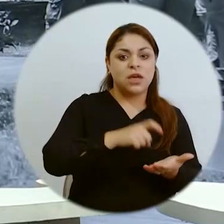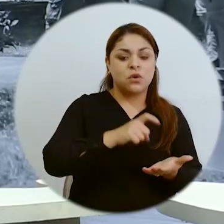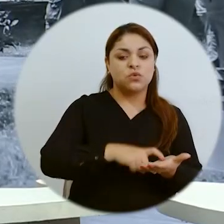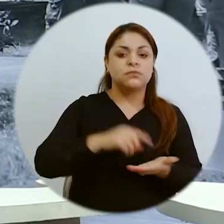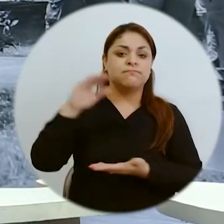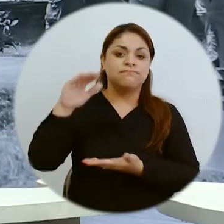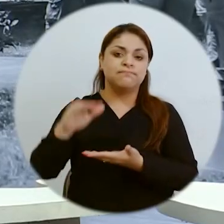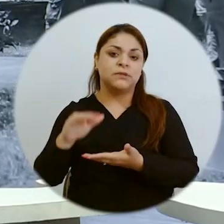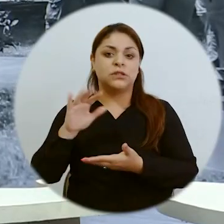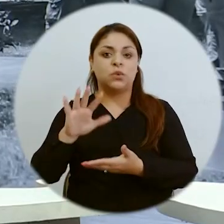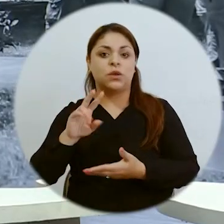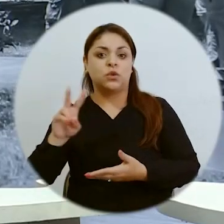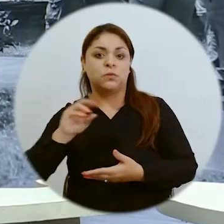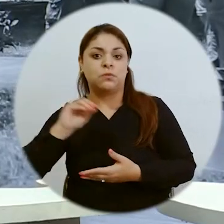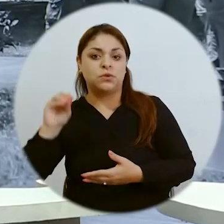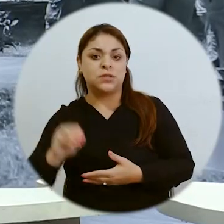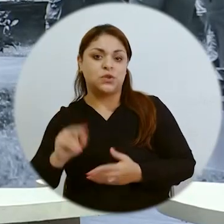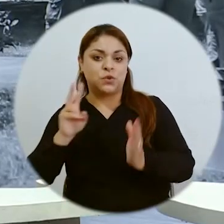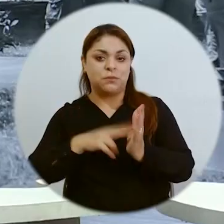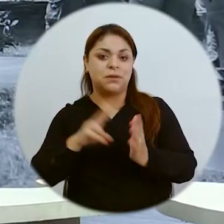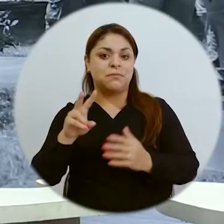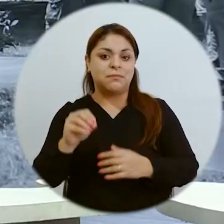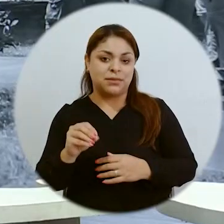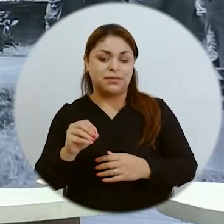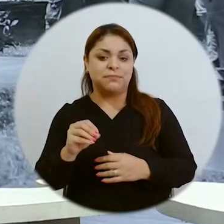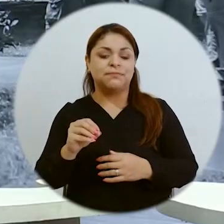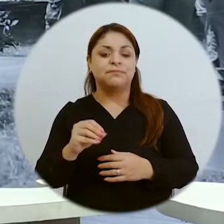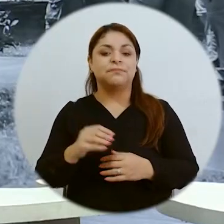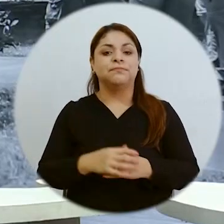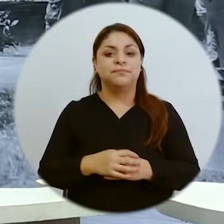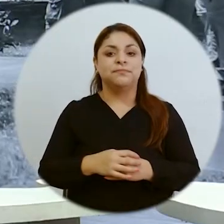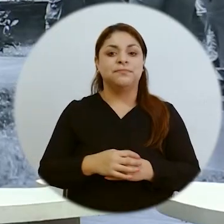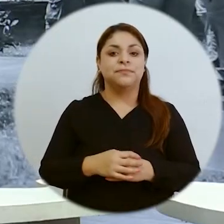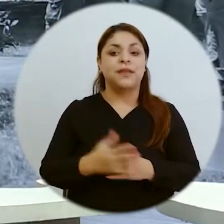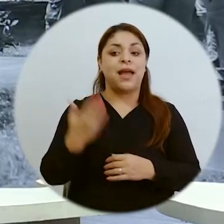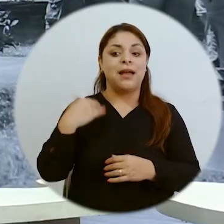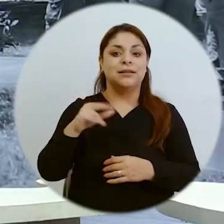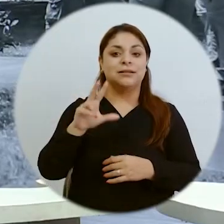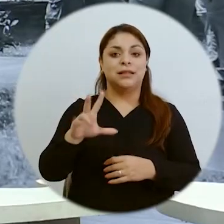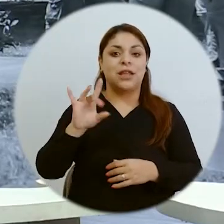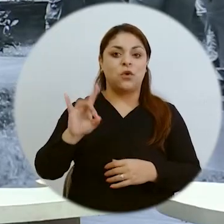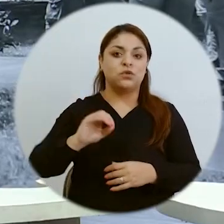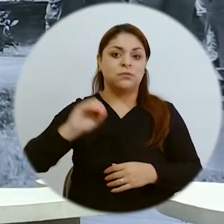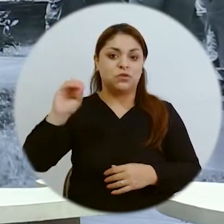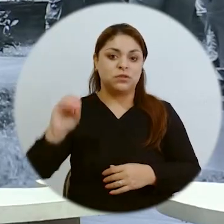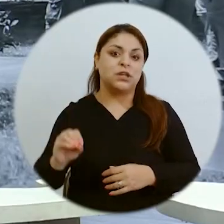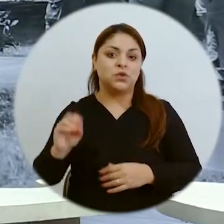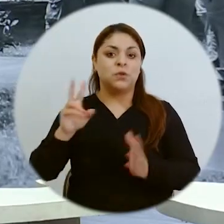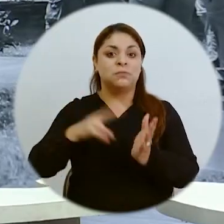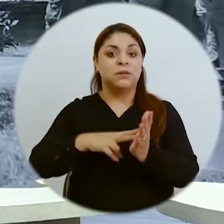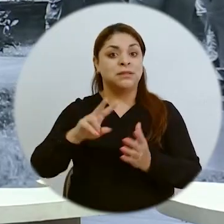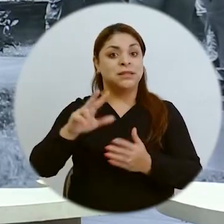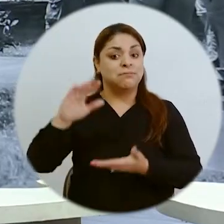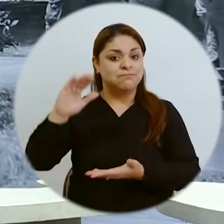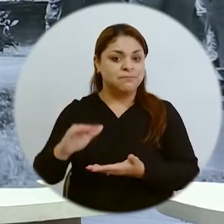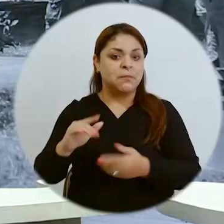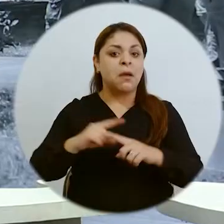Precisamente sobre este tema también hace un llamado de atención la Cuenta Nacional de Endeudamiento, que habla de una